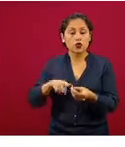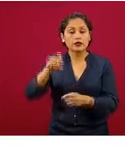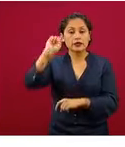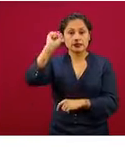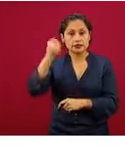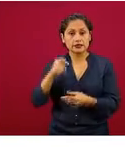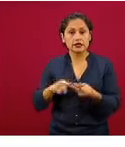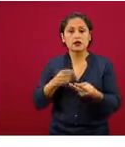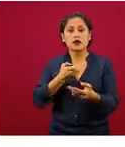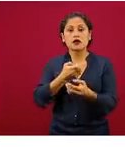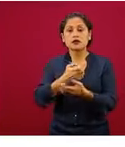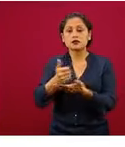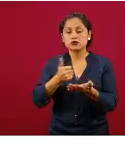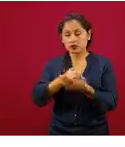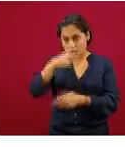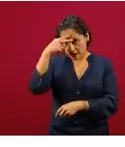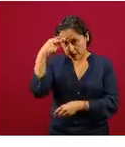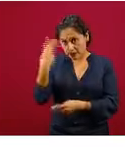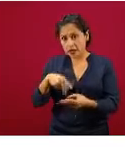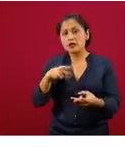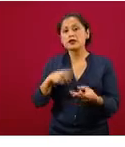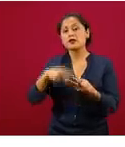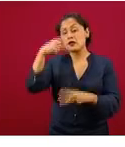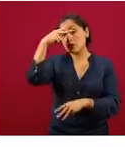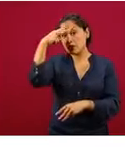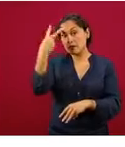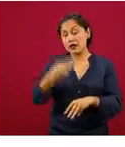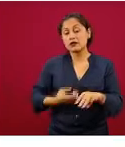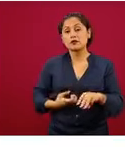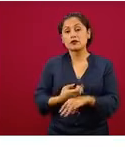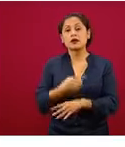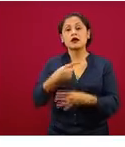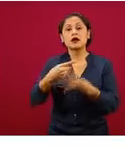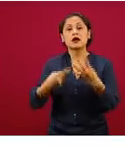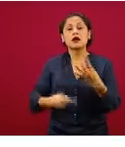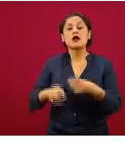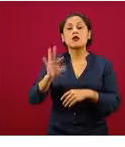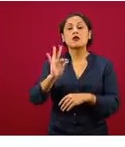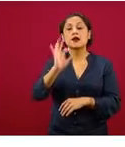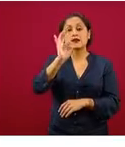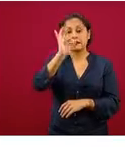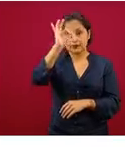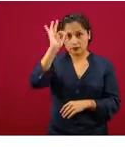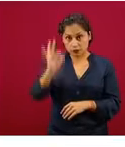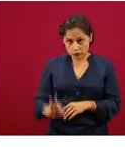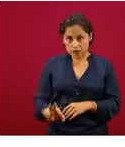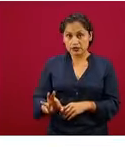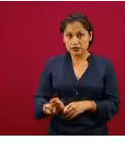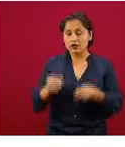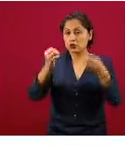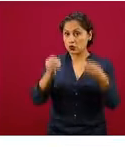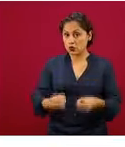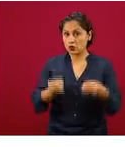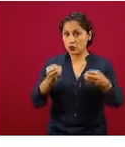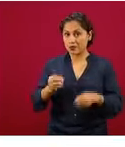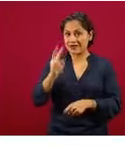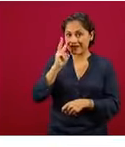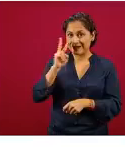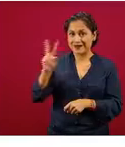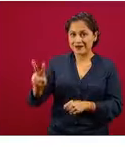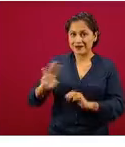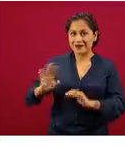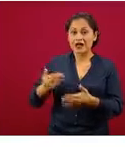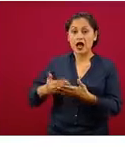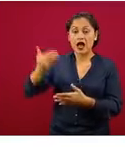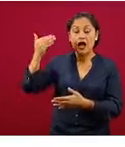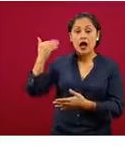México, México son los que tienen por encima del 40% esta ocupación. Aquí podemos ver ya un cambio. Antes sí, la